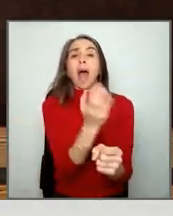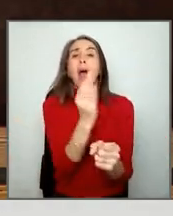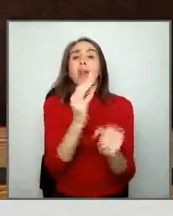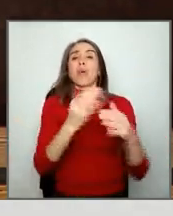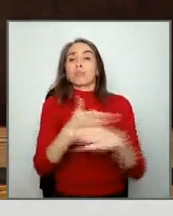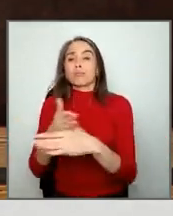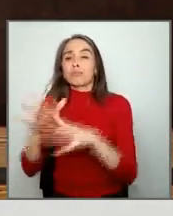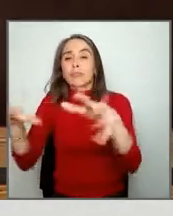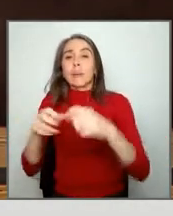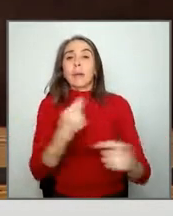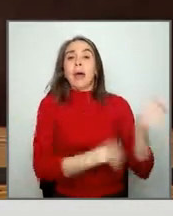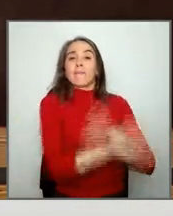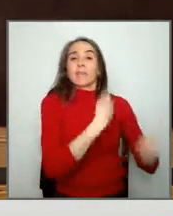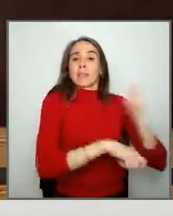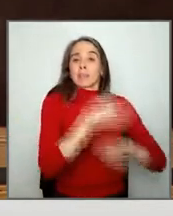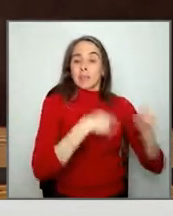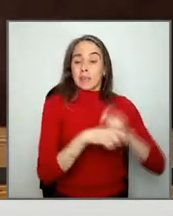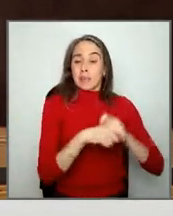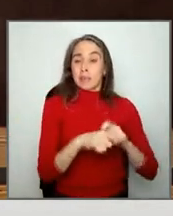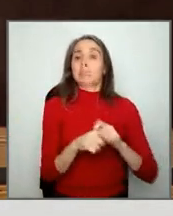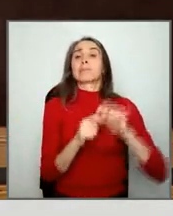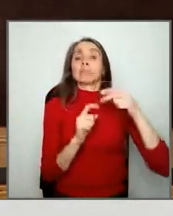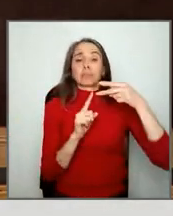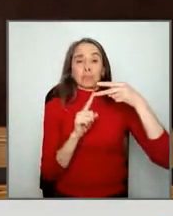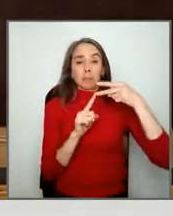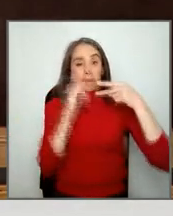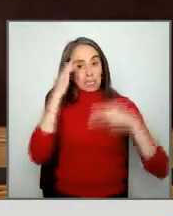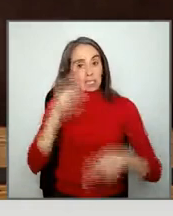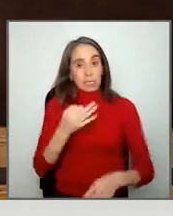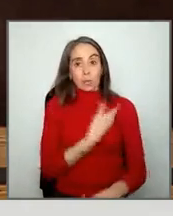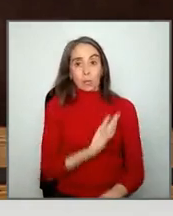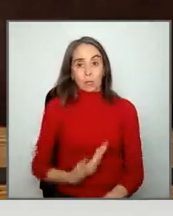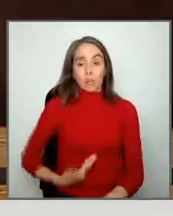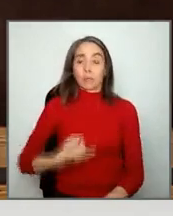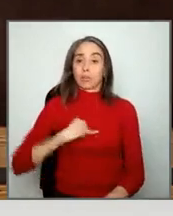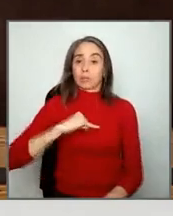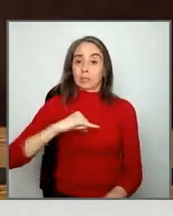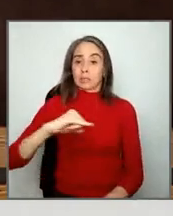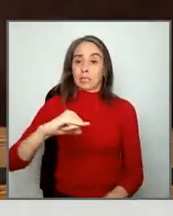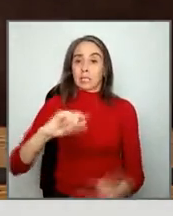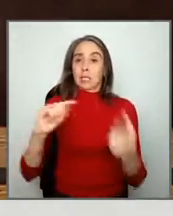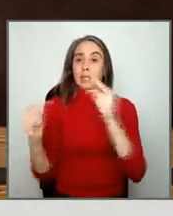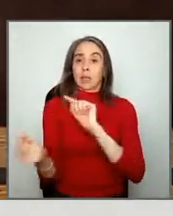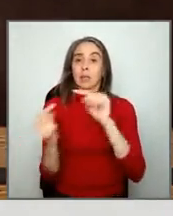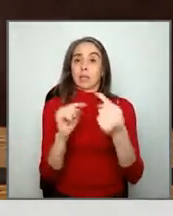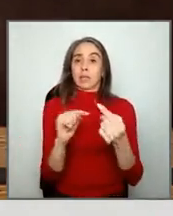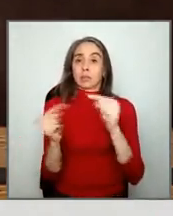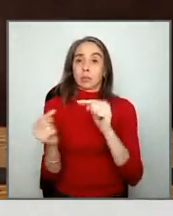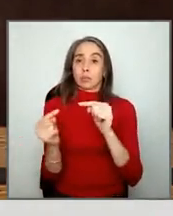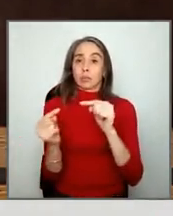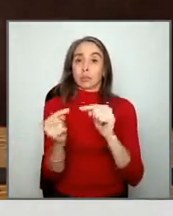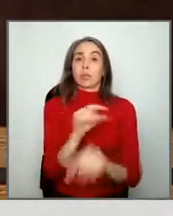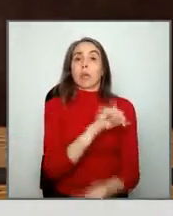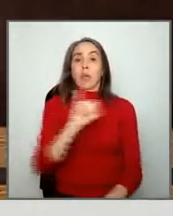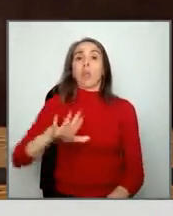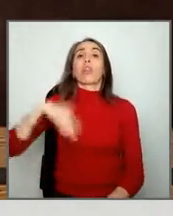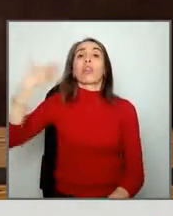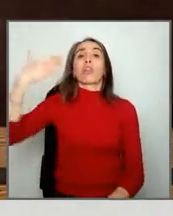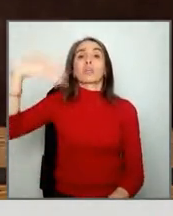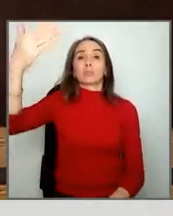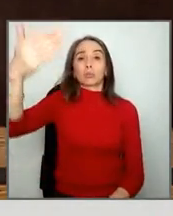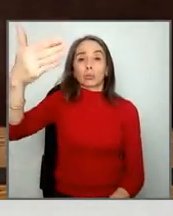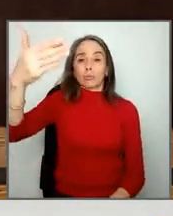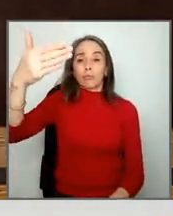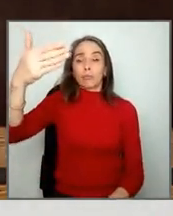en segundo lugar estamos seguros de que es necesario continuar en esta discusión en instancias posteriores en el